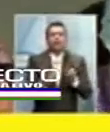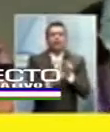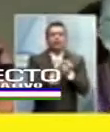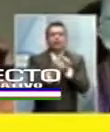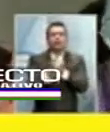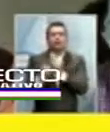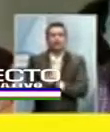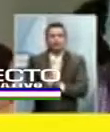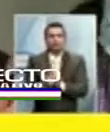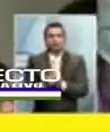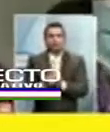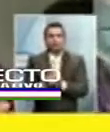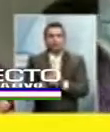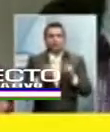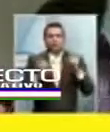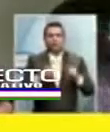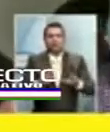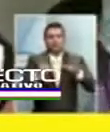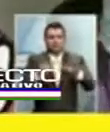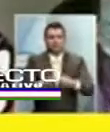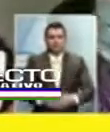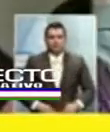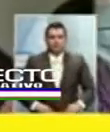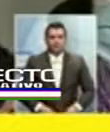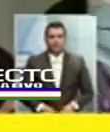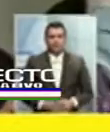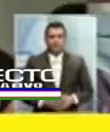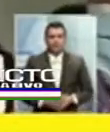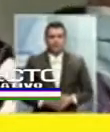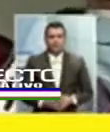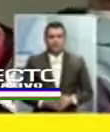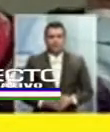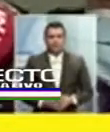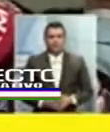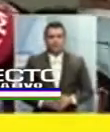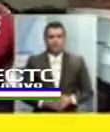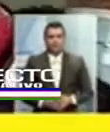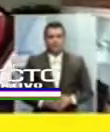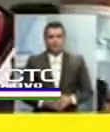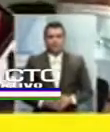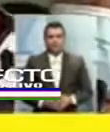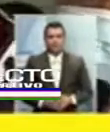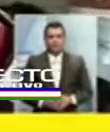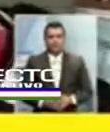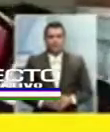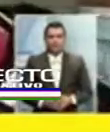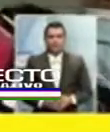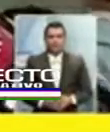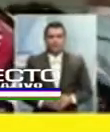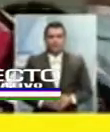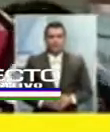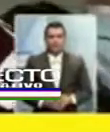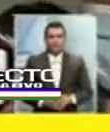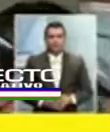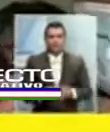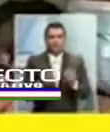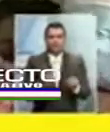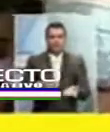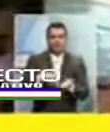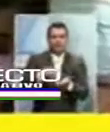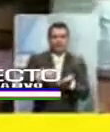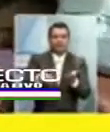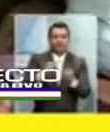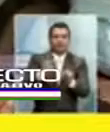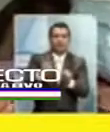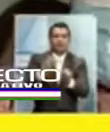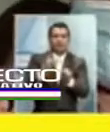manera presencial y manuscrita por la misma persona. Por eso es que la registraduría no puede en este momento aplicar la firma digital,